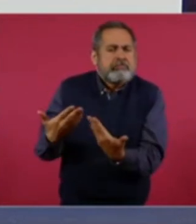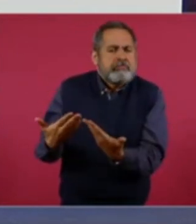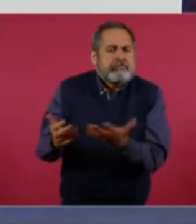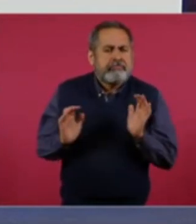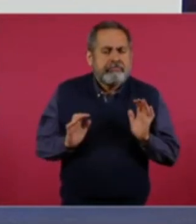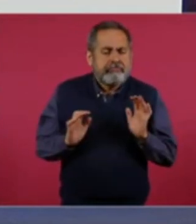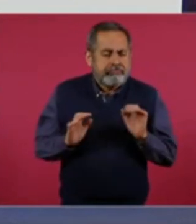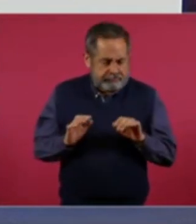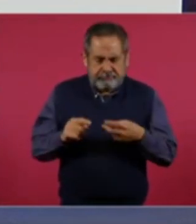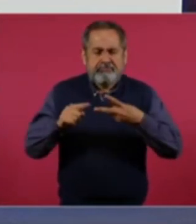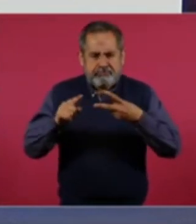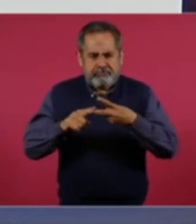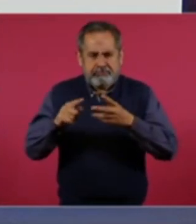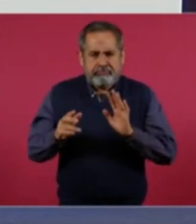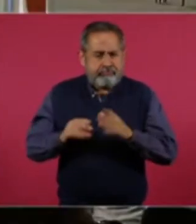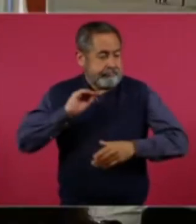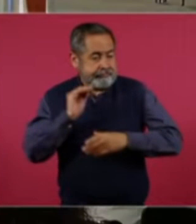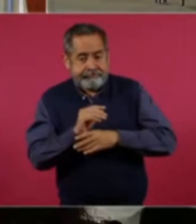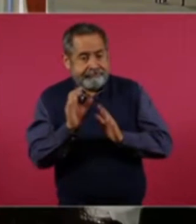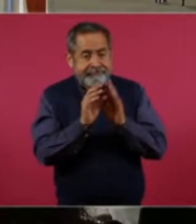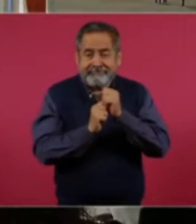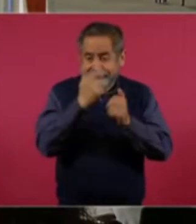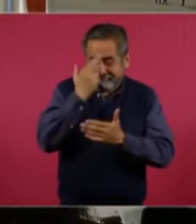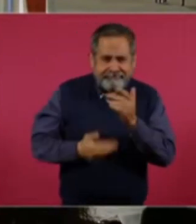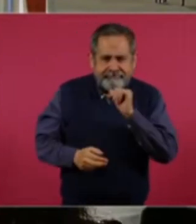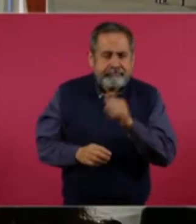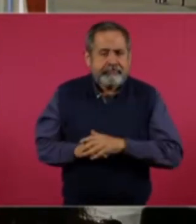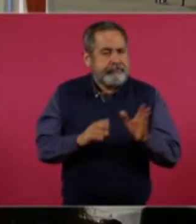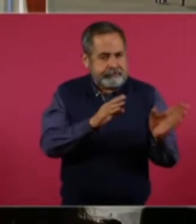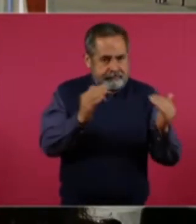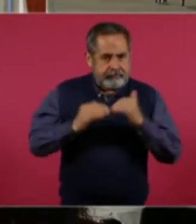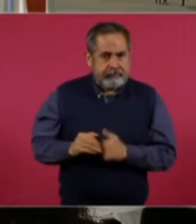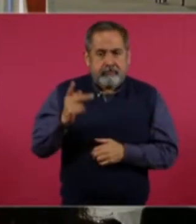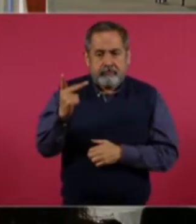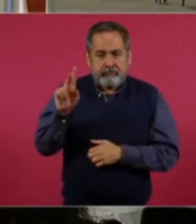Entonces se cumple con esa regla, no se violenta esa regla. Partido Verde Ecologista